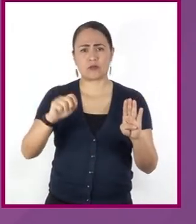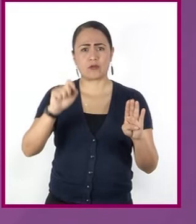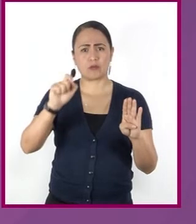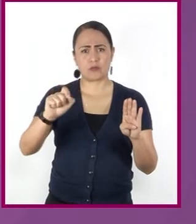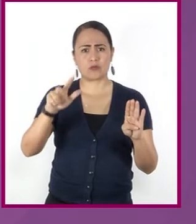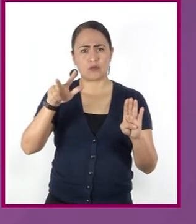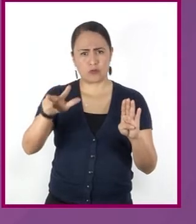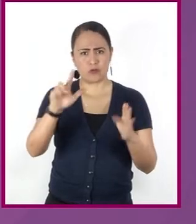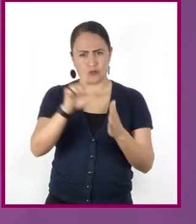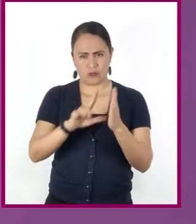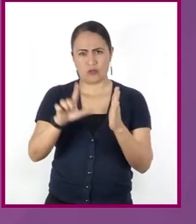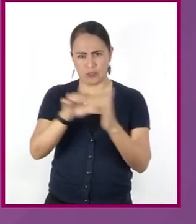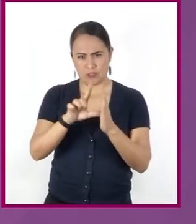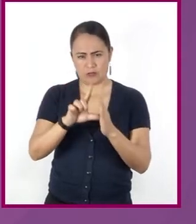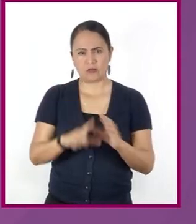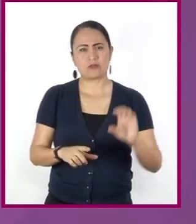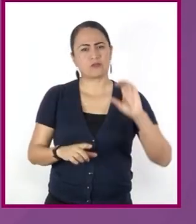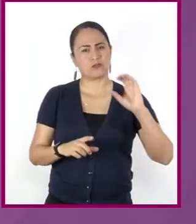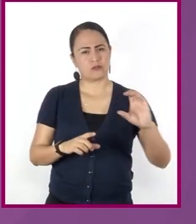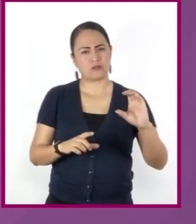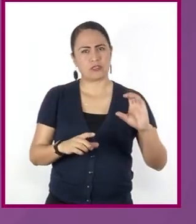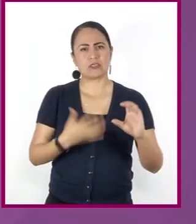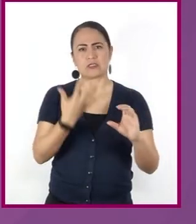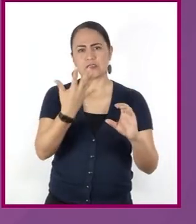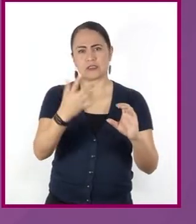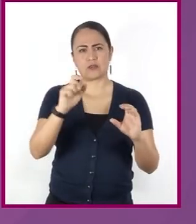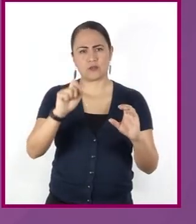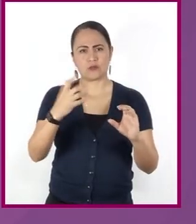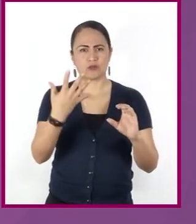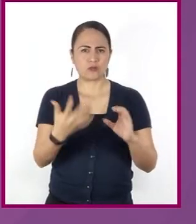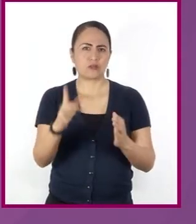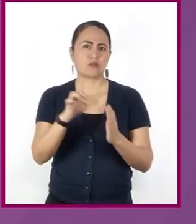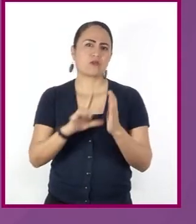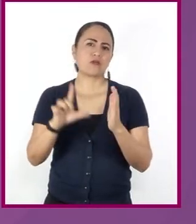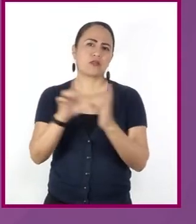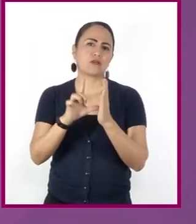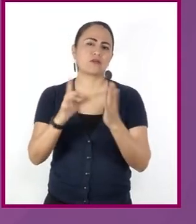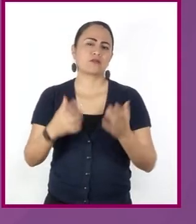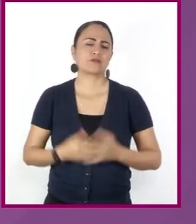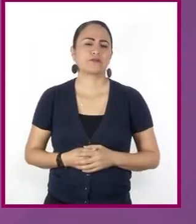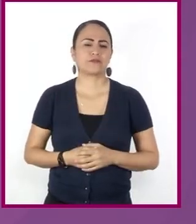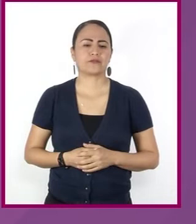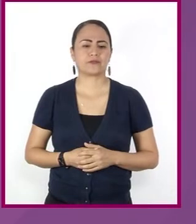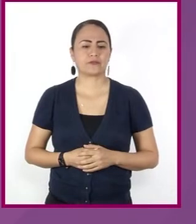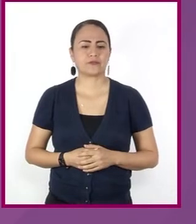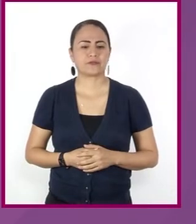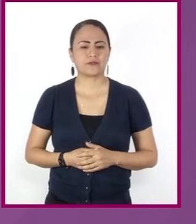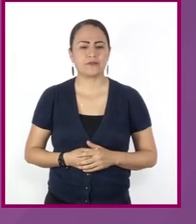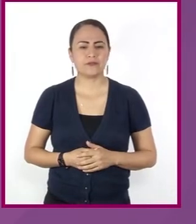69.8 litros. Inciso C, 5.5 litros.